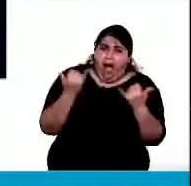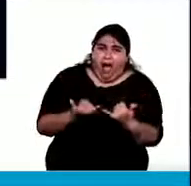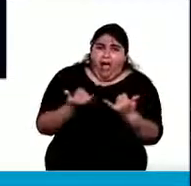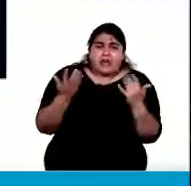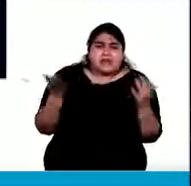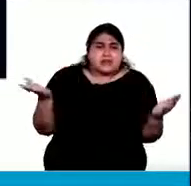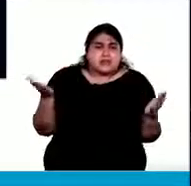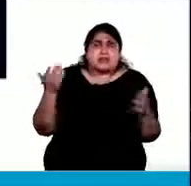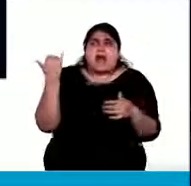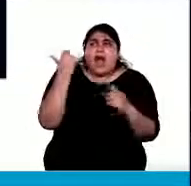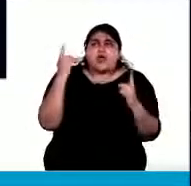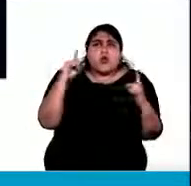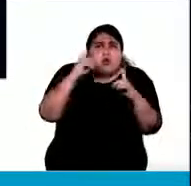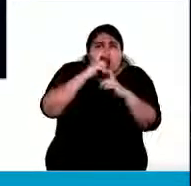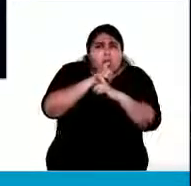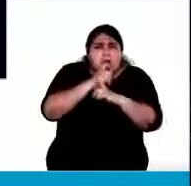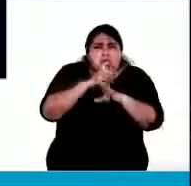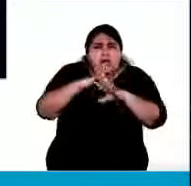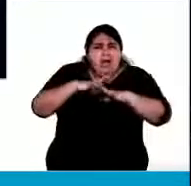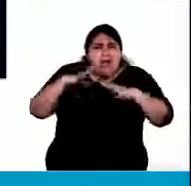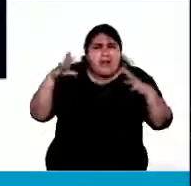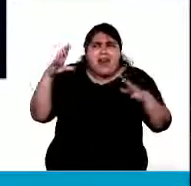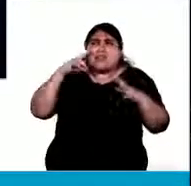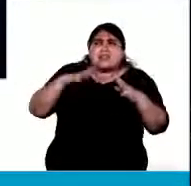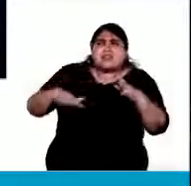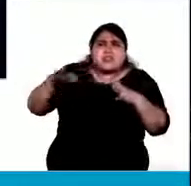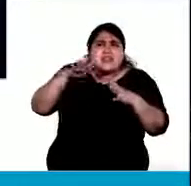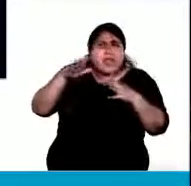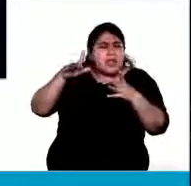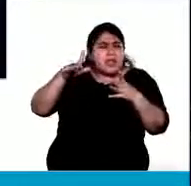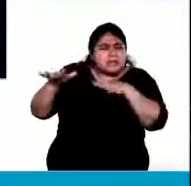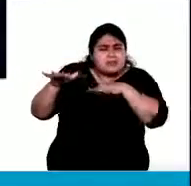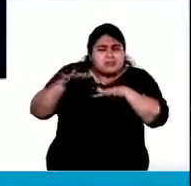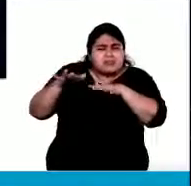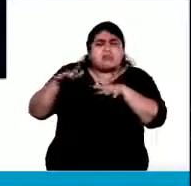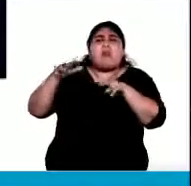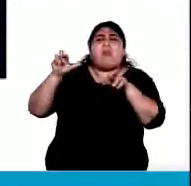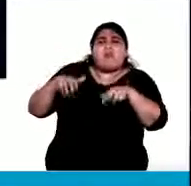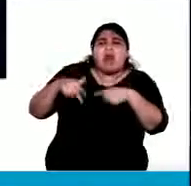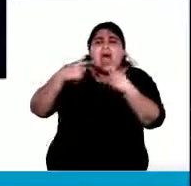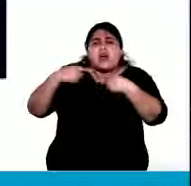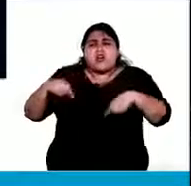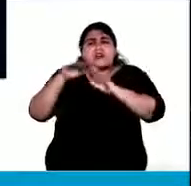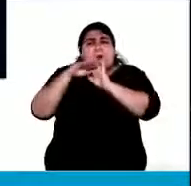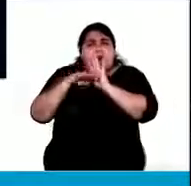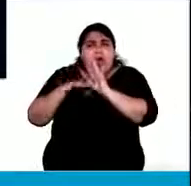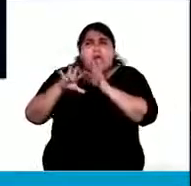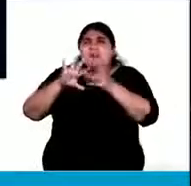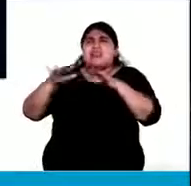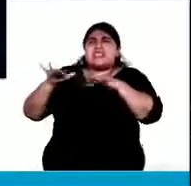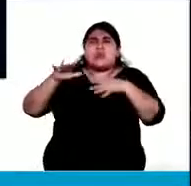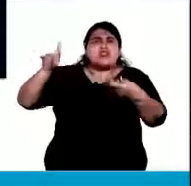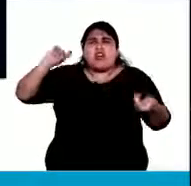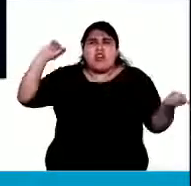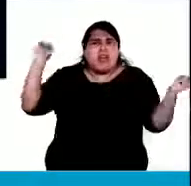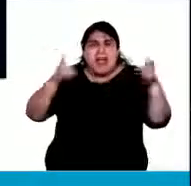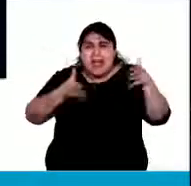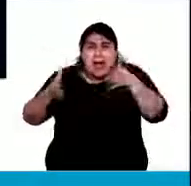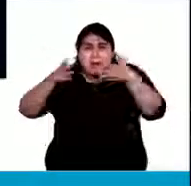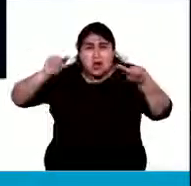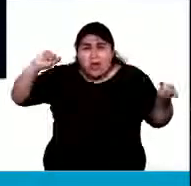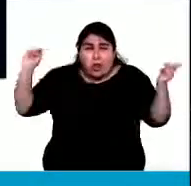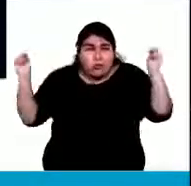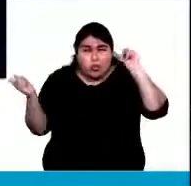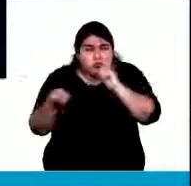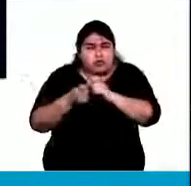que afecta absolutamente todo y cambió los planes y los programas del mundo. Aún en esa situación que